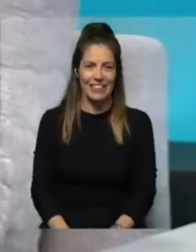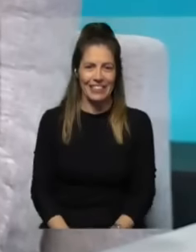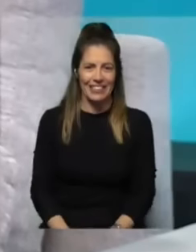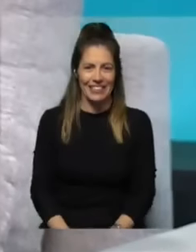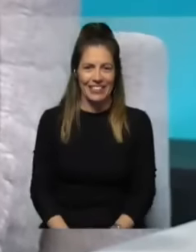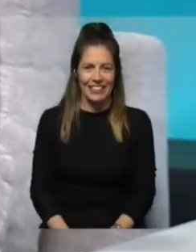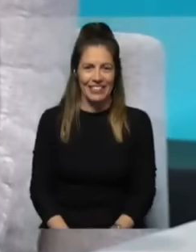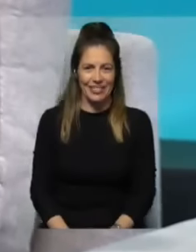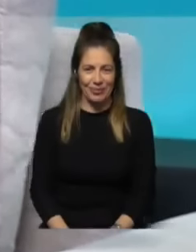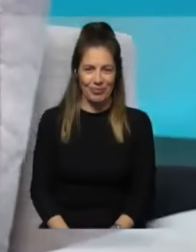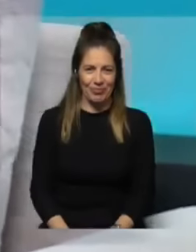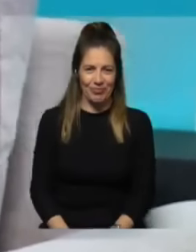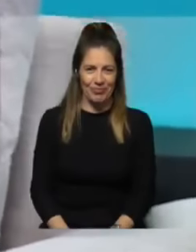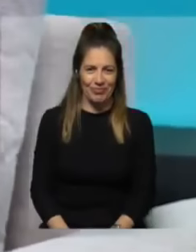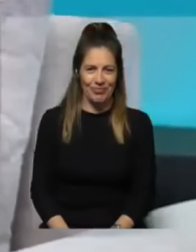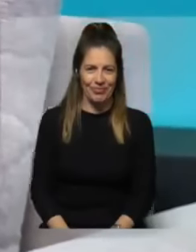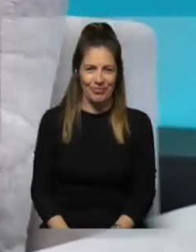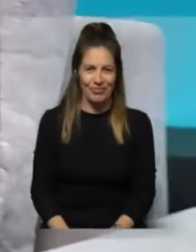091-899-2133.